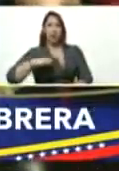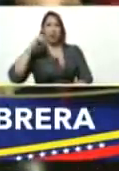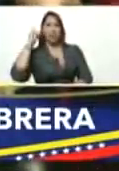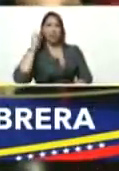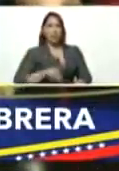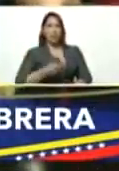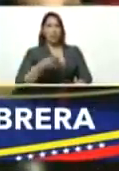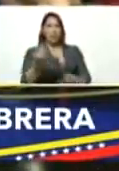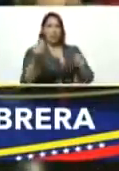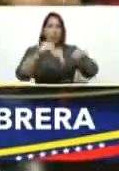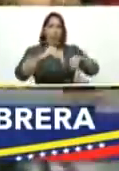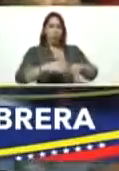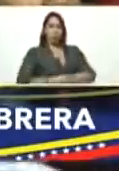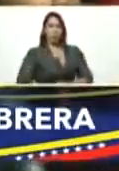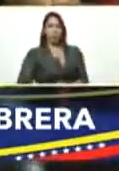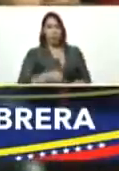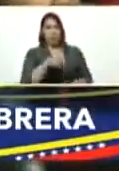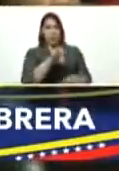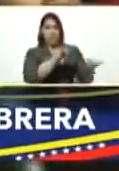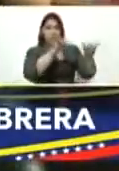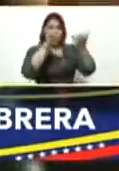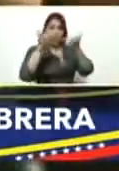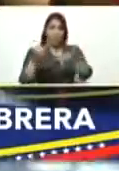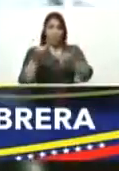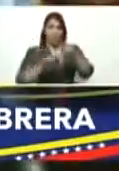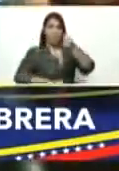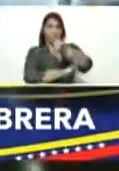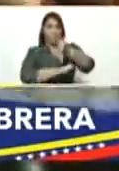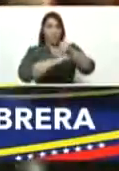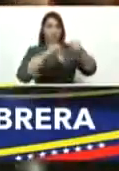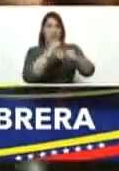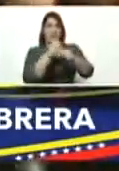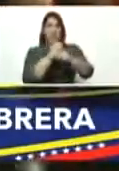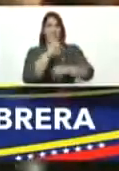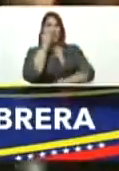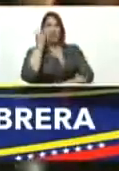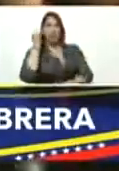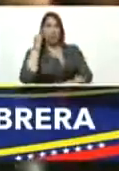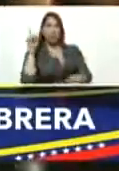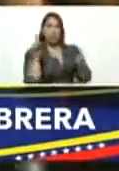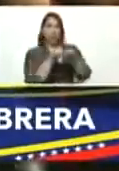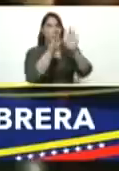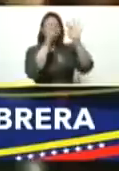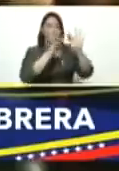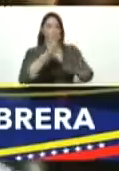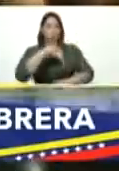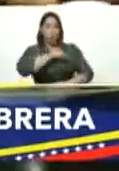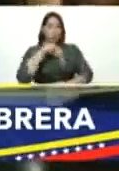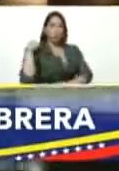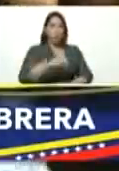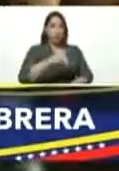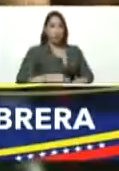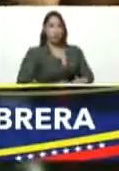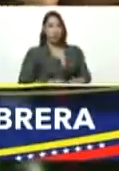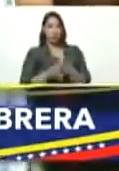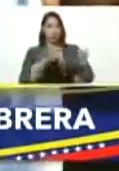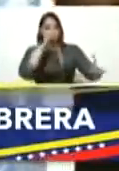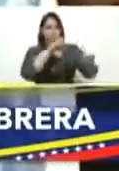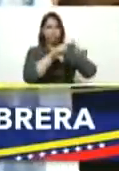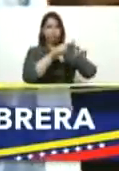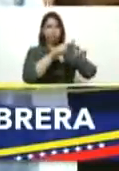que fue acordado ahí en la marcha de los trabajadores de tal manera que tenemos este gran reto